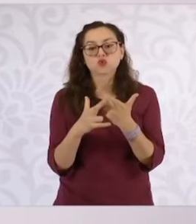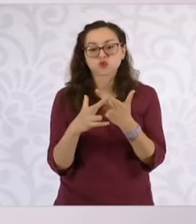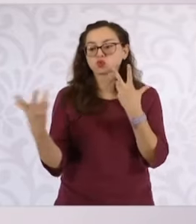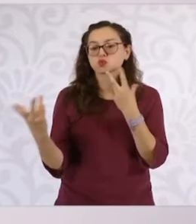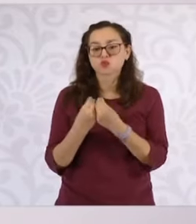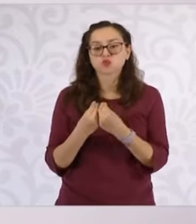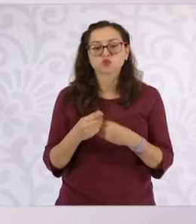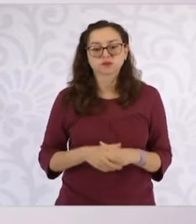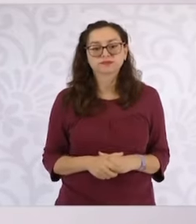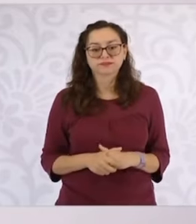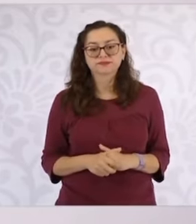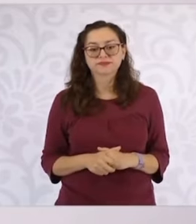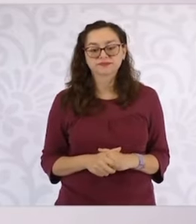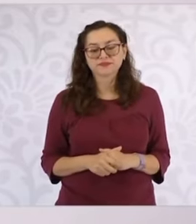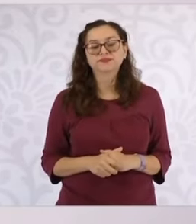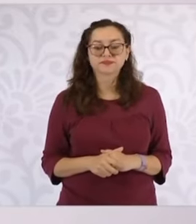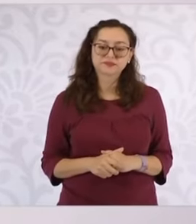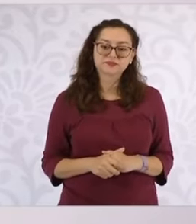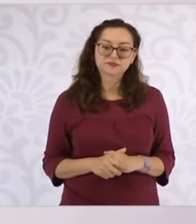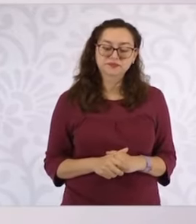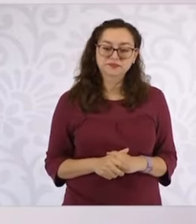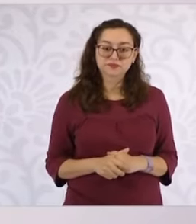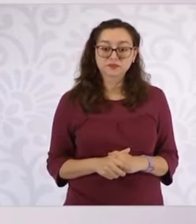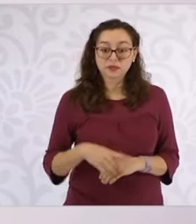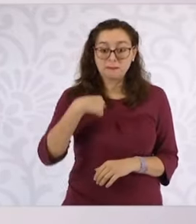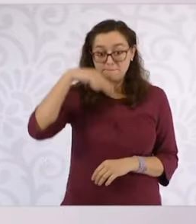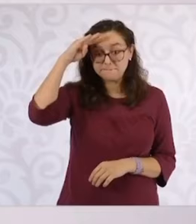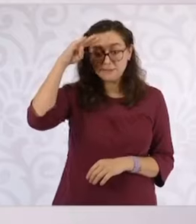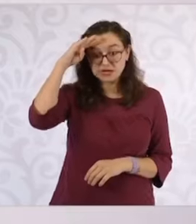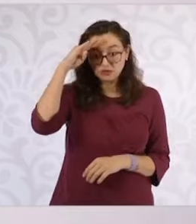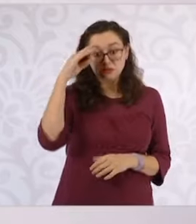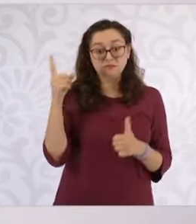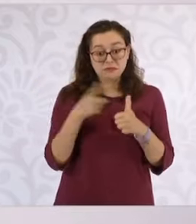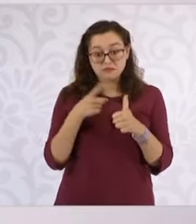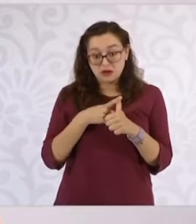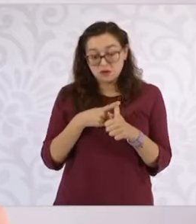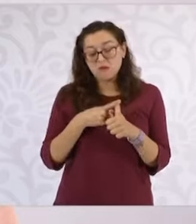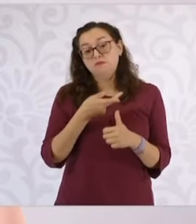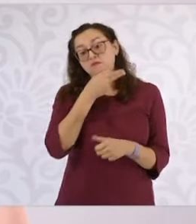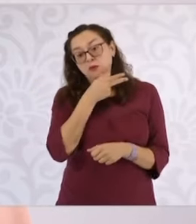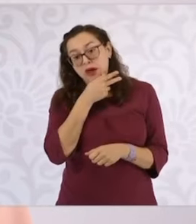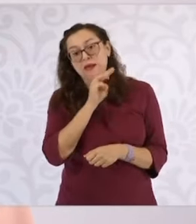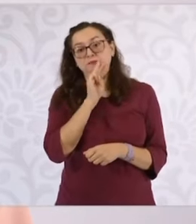lo platicaría con ellos primero. Creo que nuestra responsabilidad primero es hablar con ellos